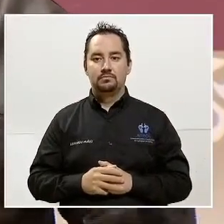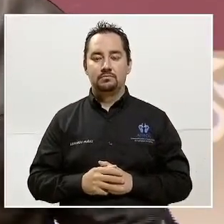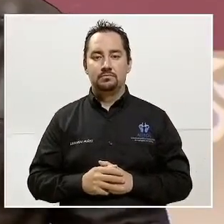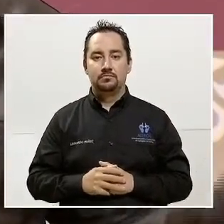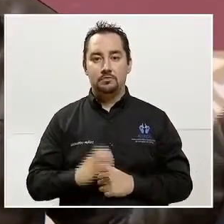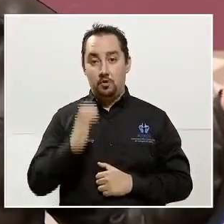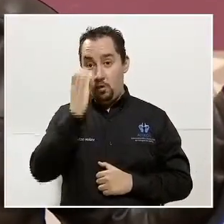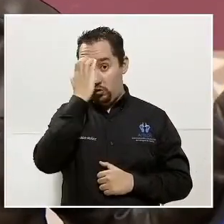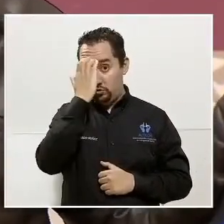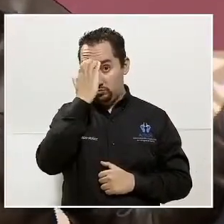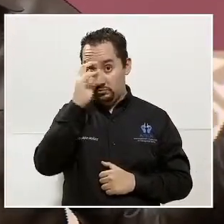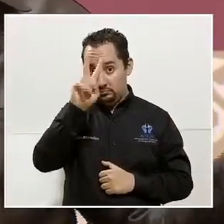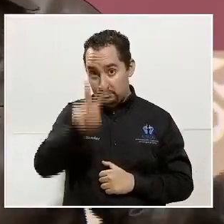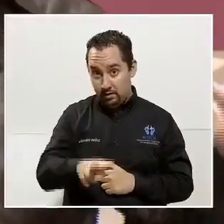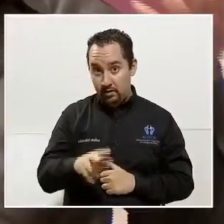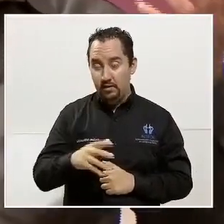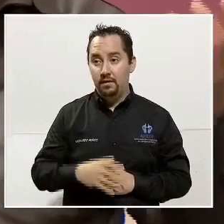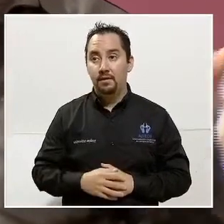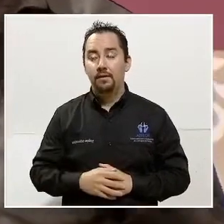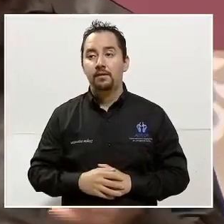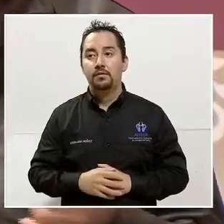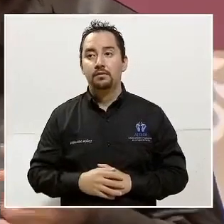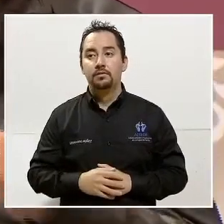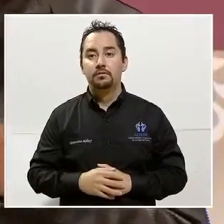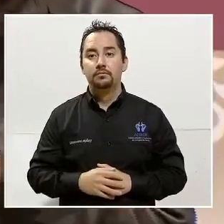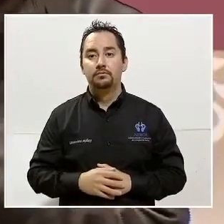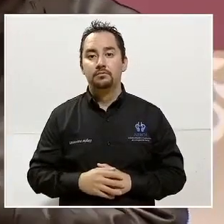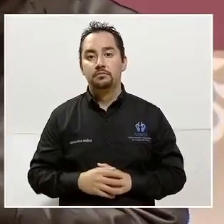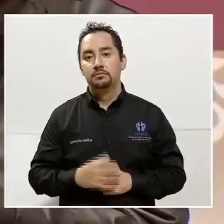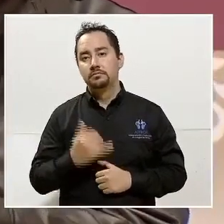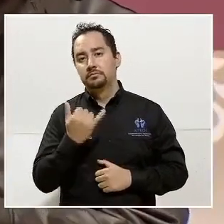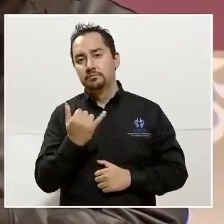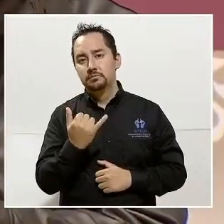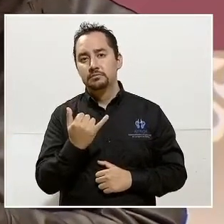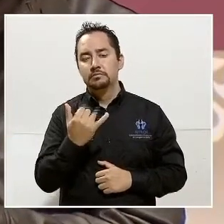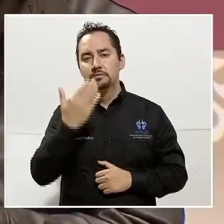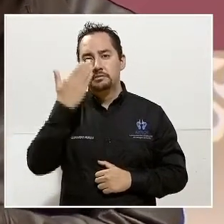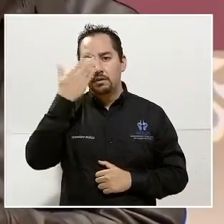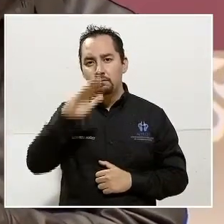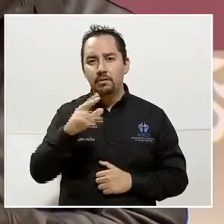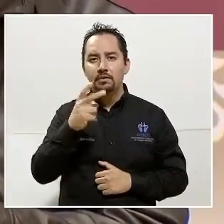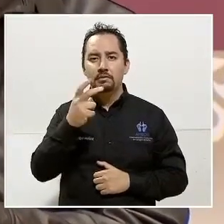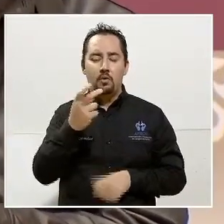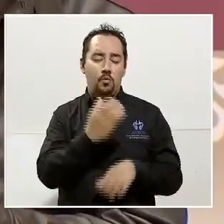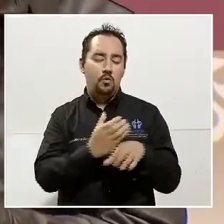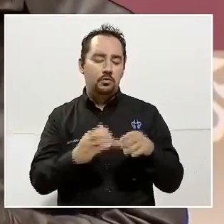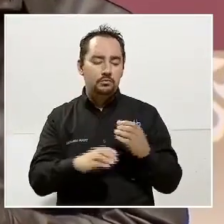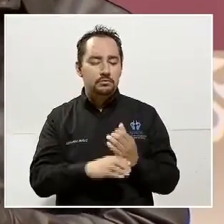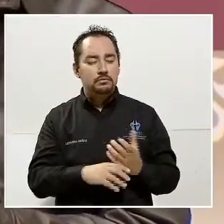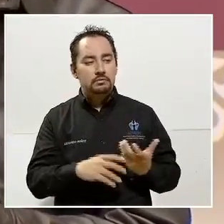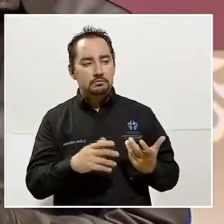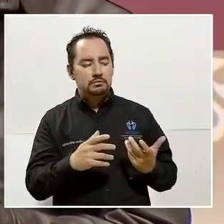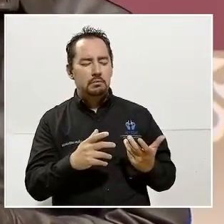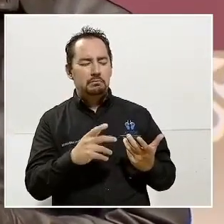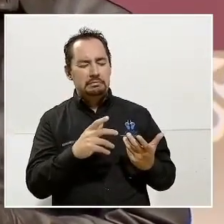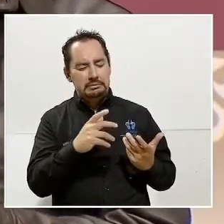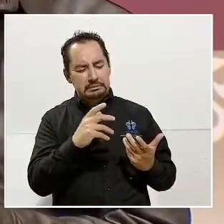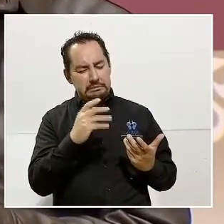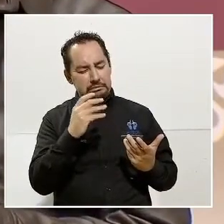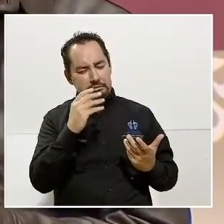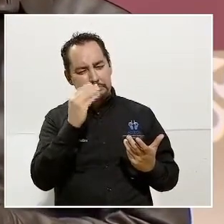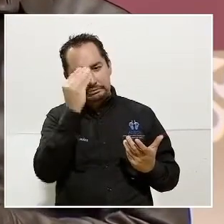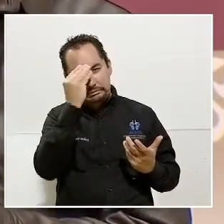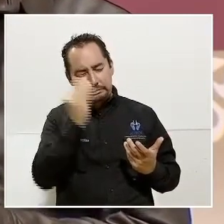conocer la verdad y que se sepa de esos horrores que se cometieron,